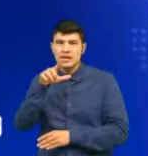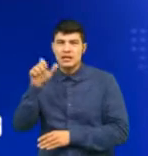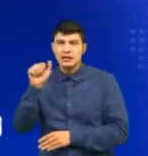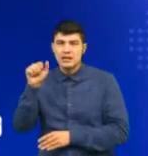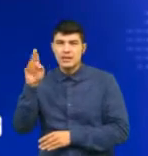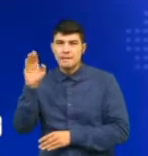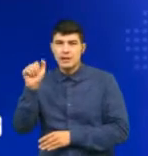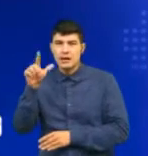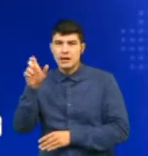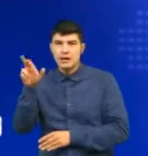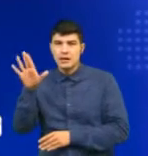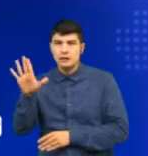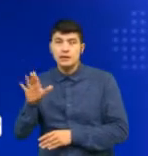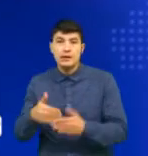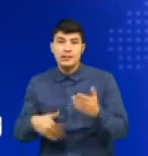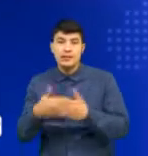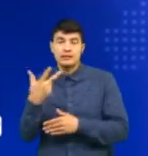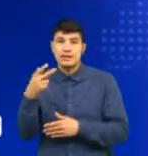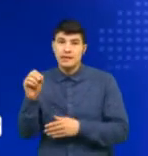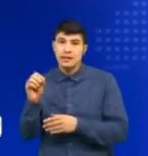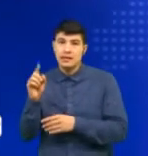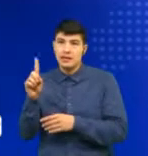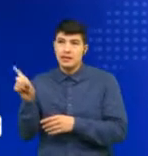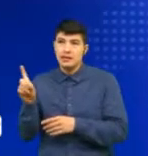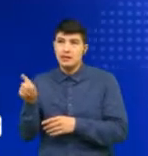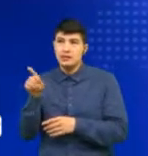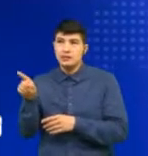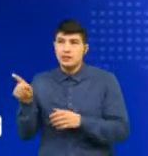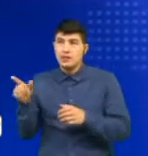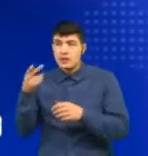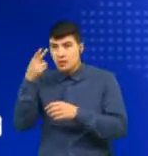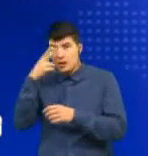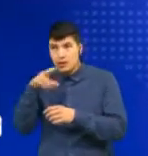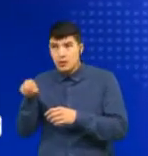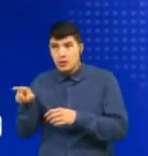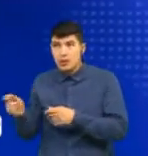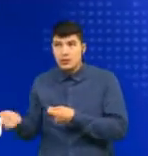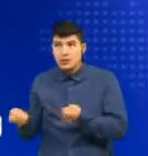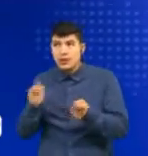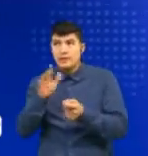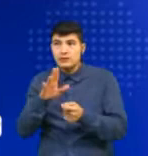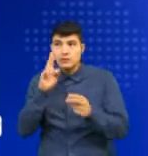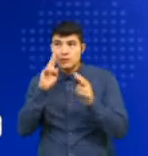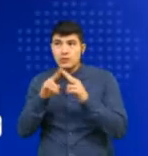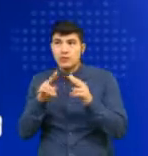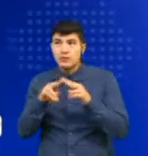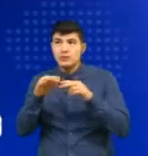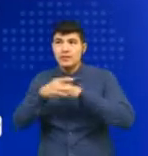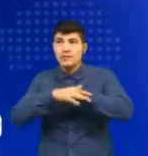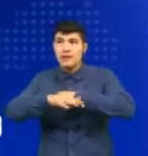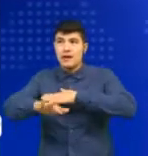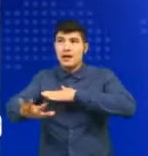el 26 de marzo del 2016, cuando Fernanda y su esposo llevaron a sus hijos a conocer el mar.